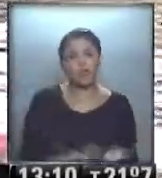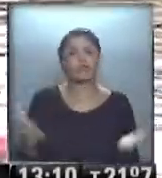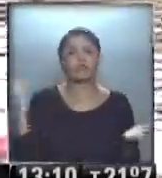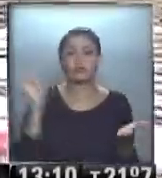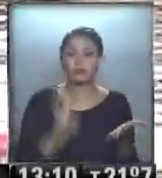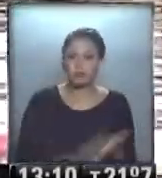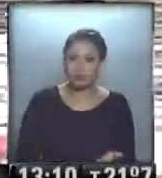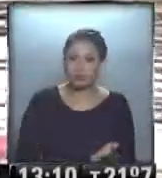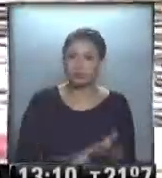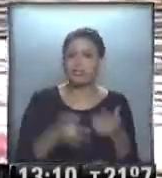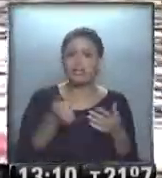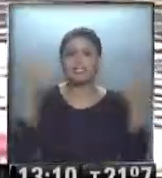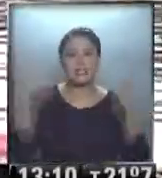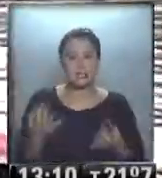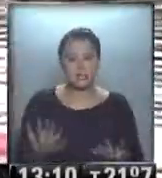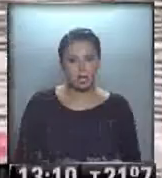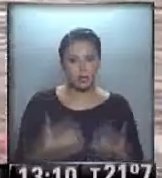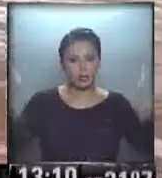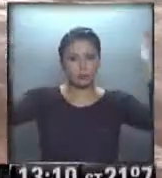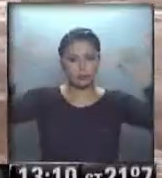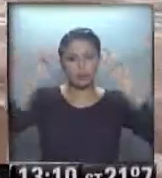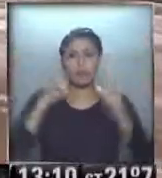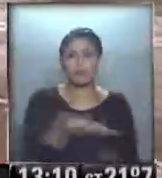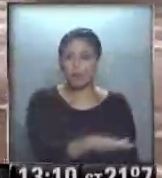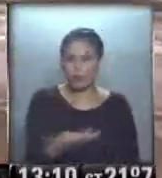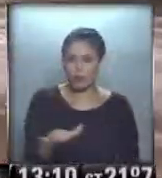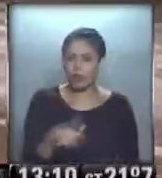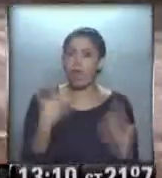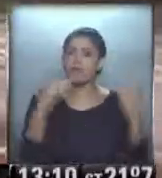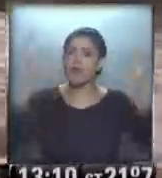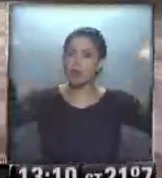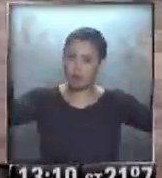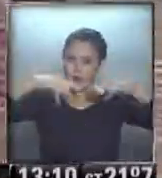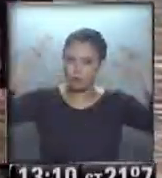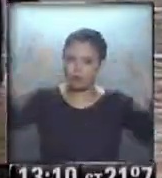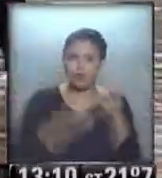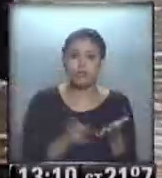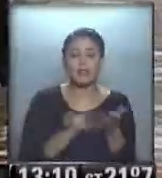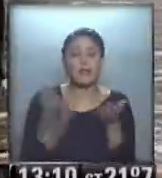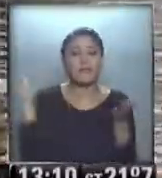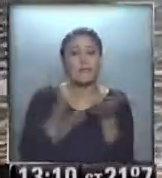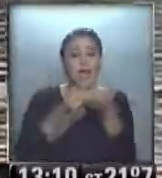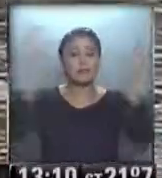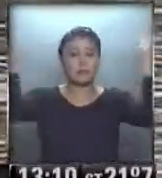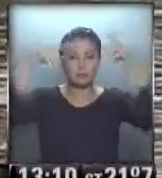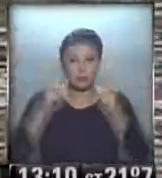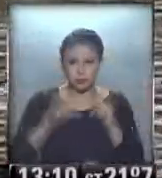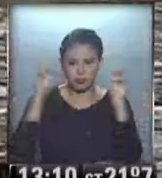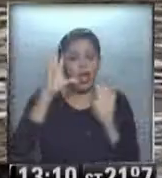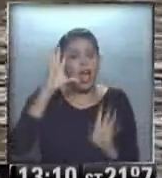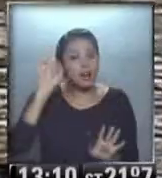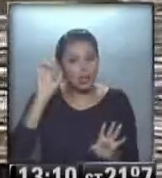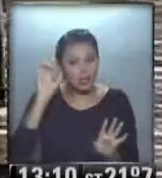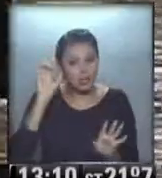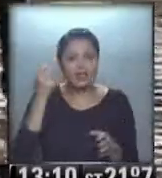altísima probabilidad así para sampedro de algunas lluvias acompañadas de tormentas recuérdenlo es